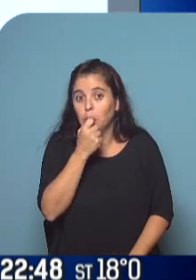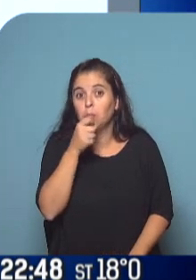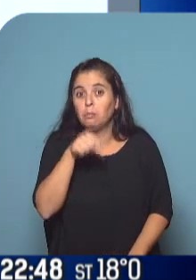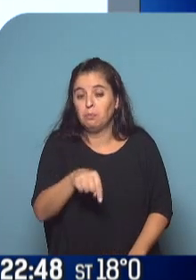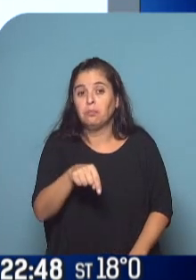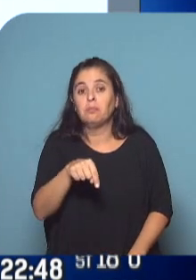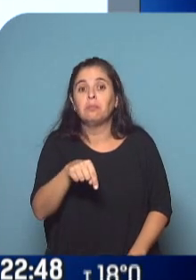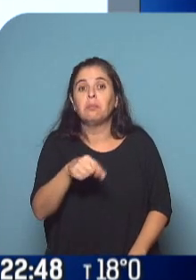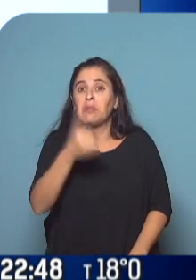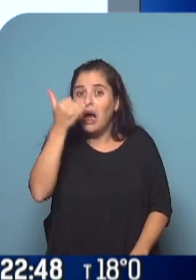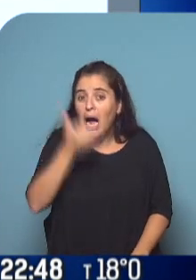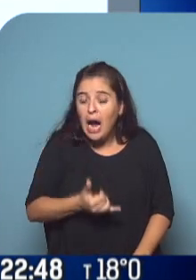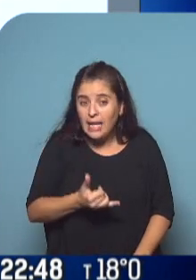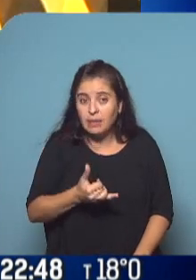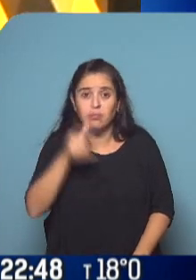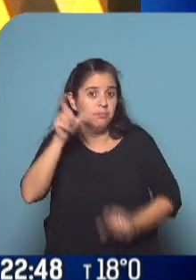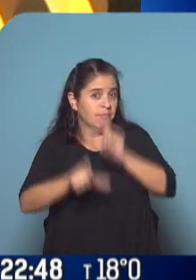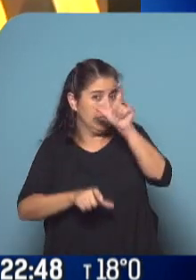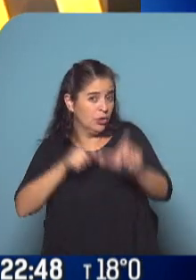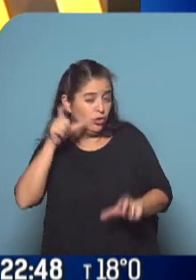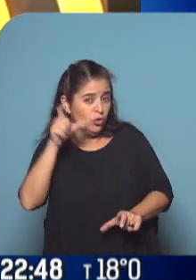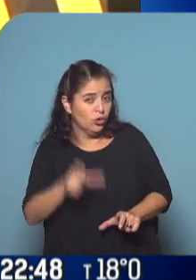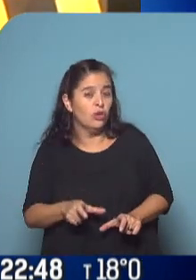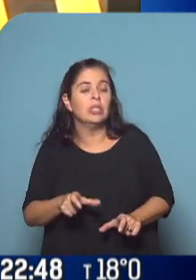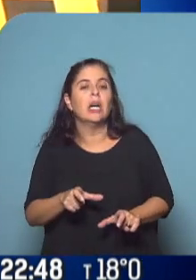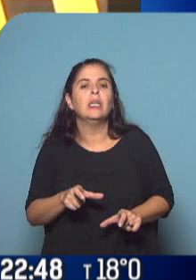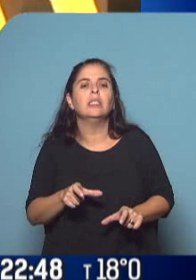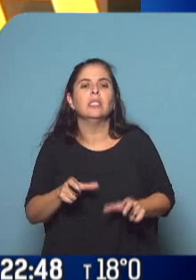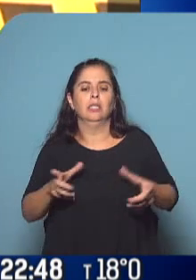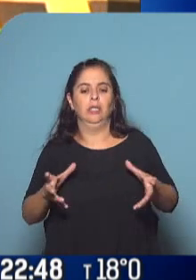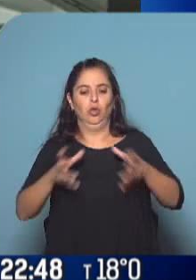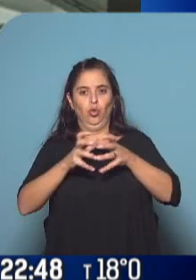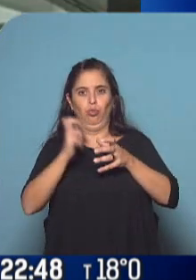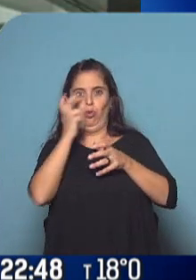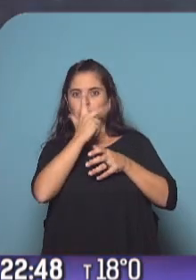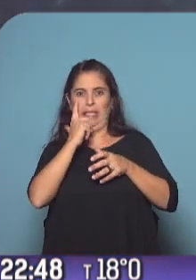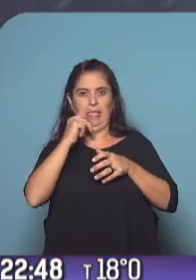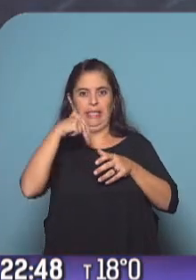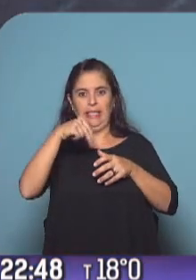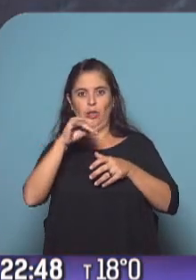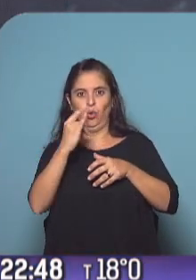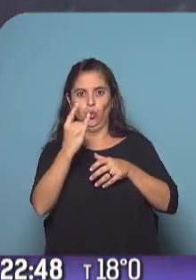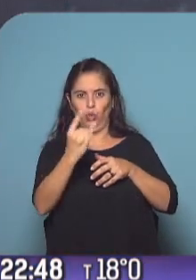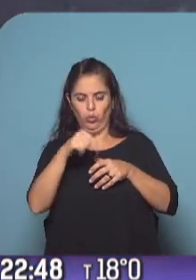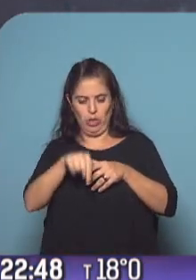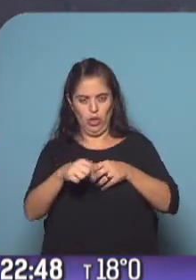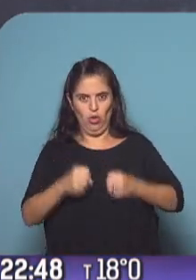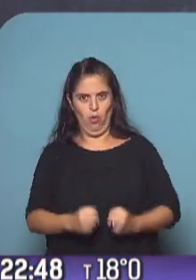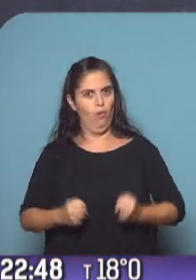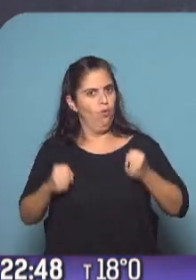los tamiles hindúes, que de donde salen los tigres tamiles, que se convirtieron en un